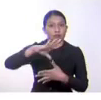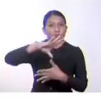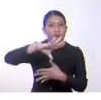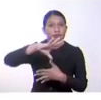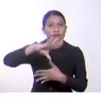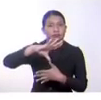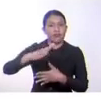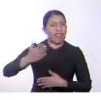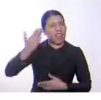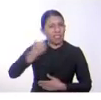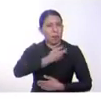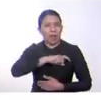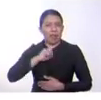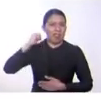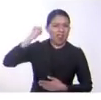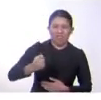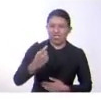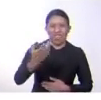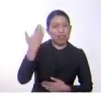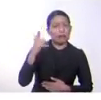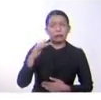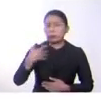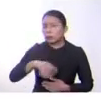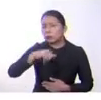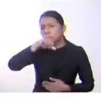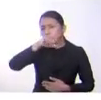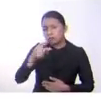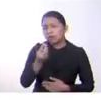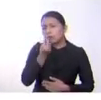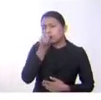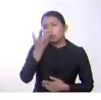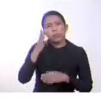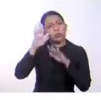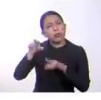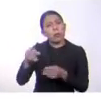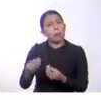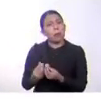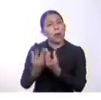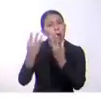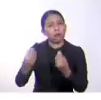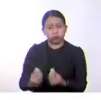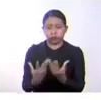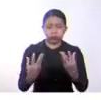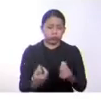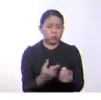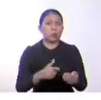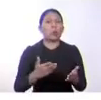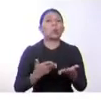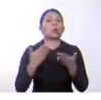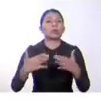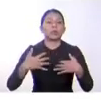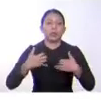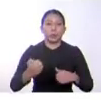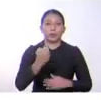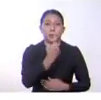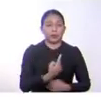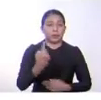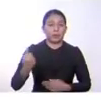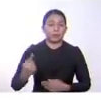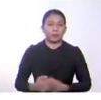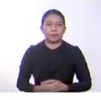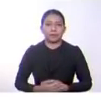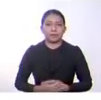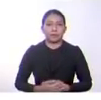existía una fascinación por las flores y un respeto hacia las plantas debido a sus propiedades curativas. De esta forma,